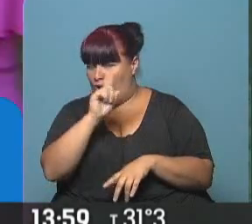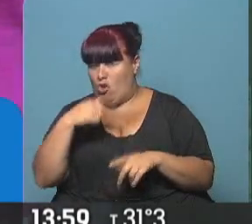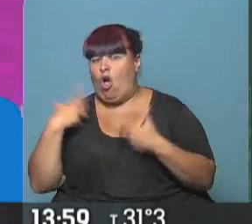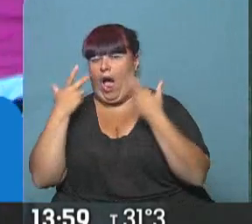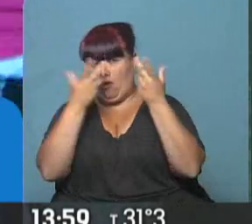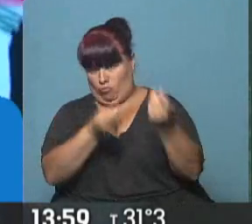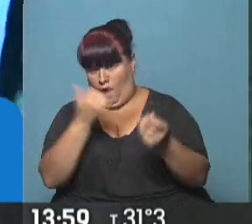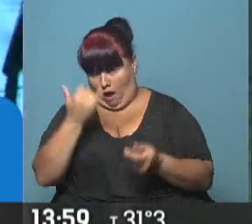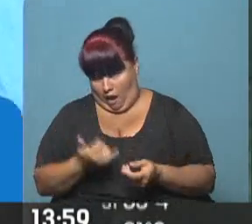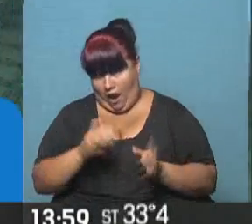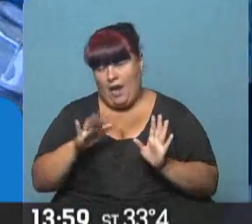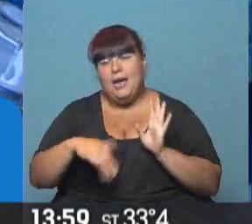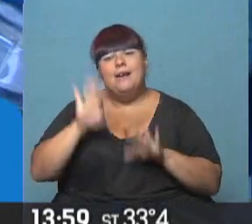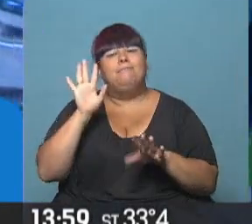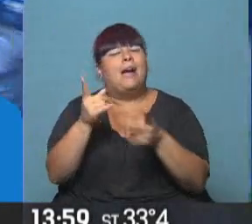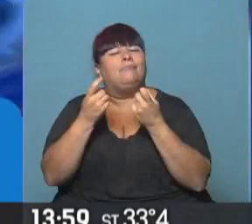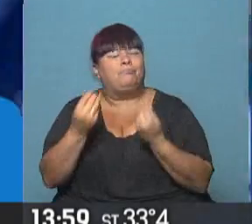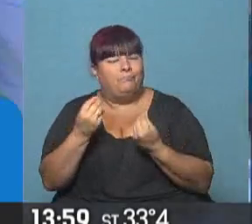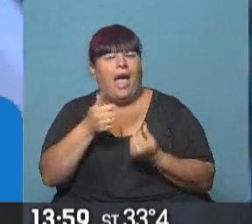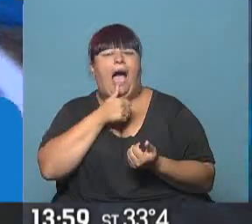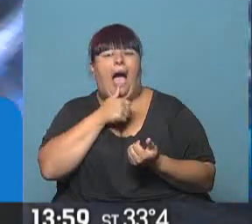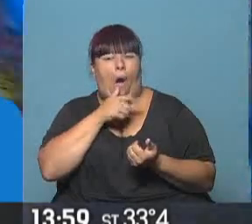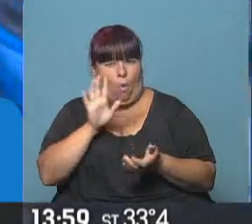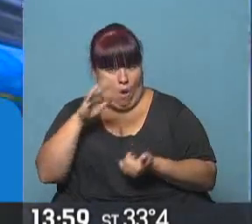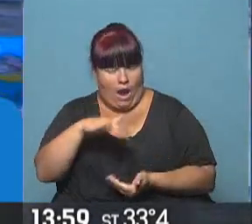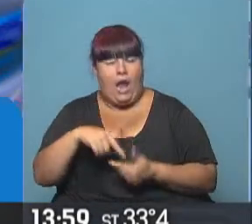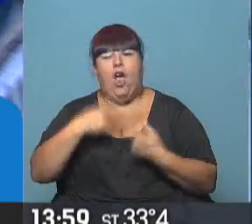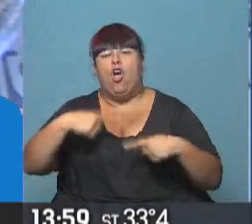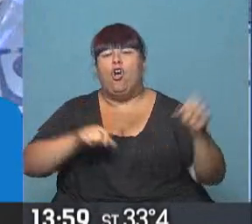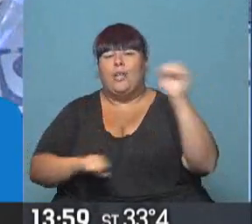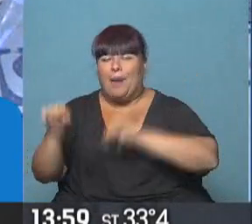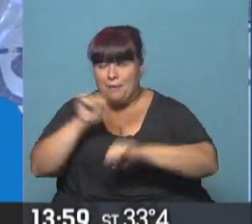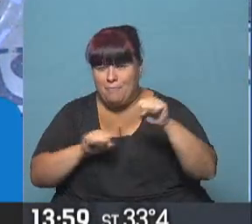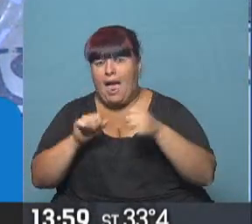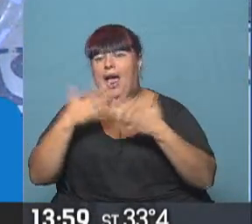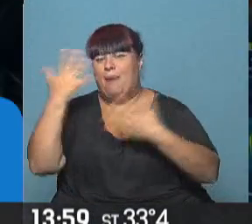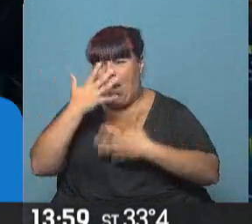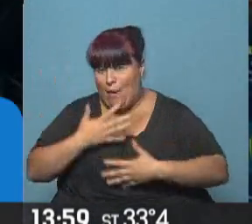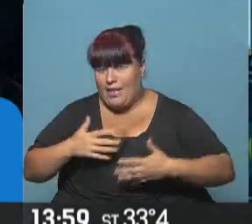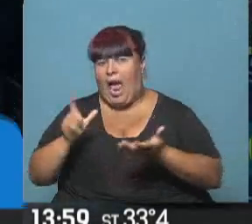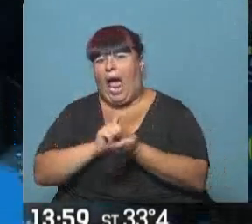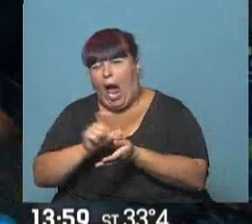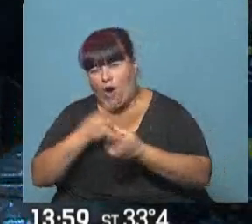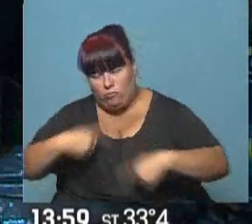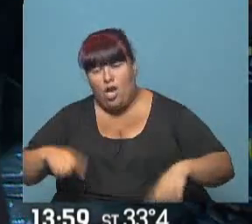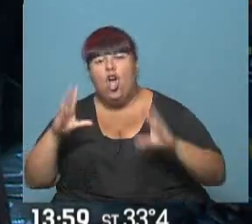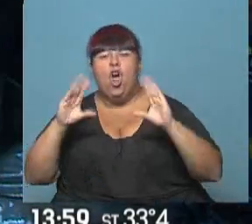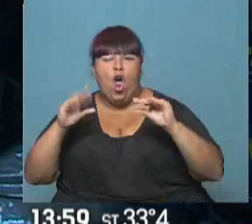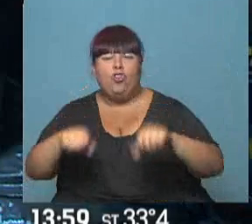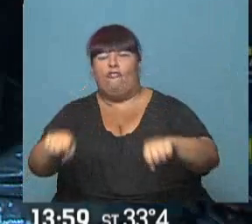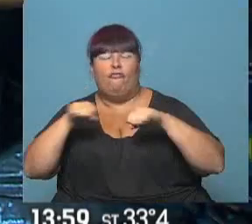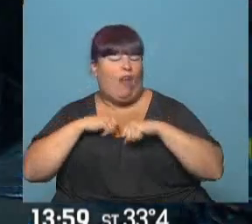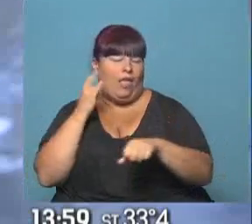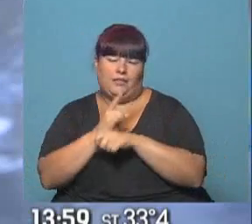acá para ayudarlos. Lo que más se está necesitando es agua mineral, artículos de limpieza e higiene personal y, bueno, colchones, frazadas.